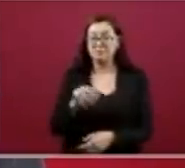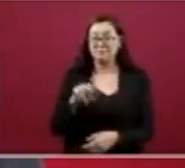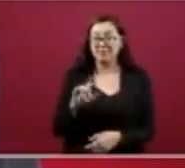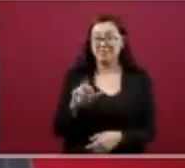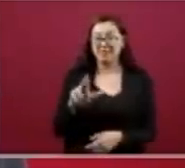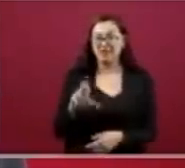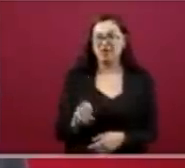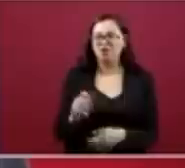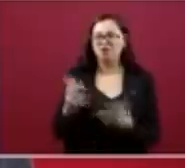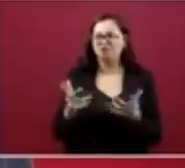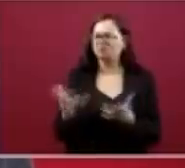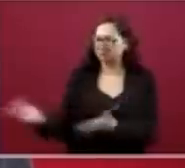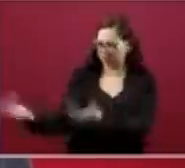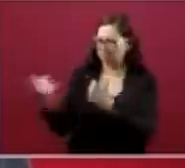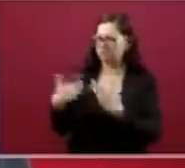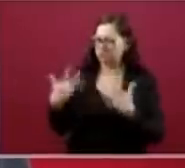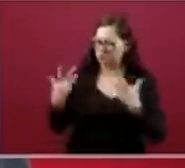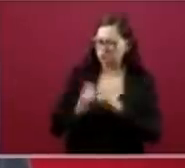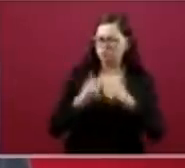les ofrece trabajo